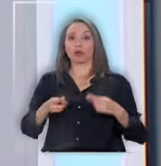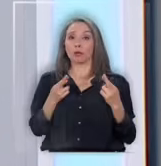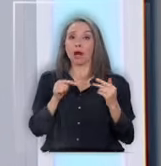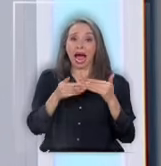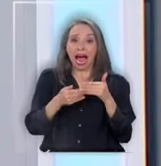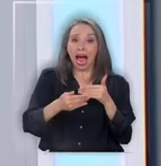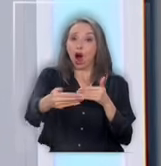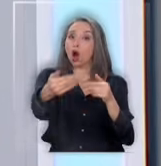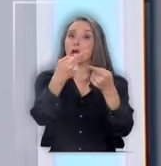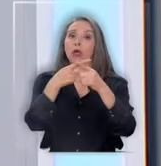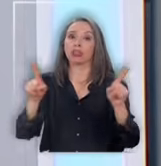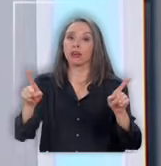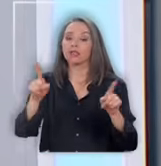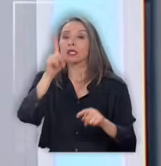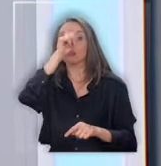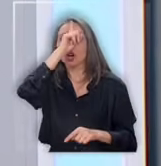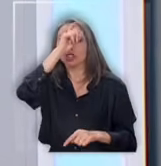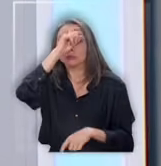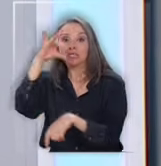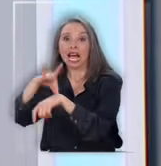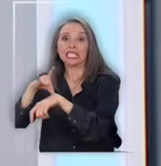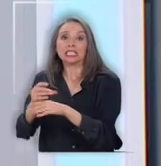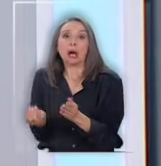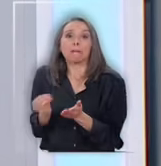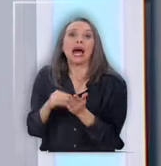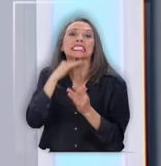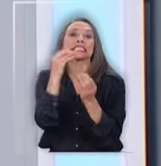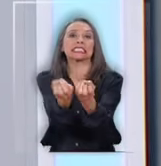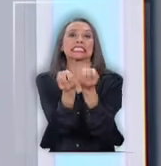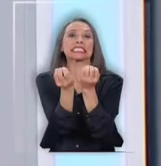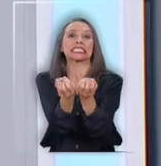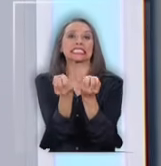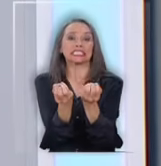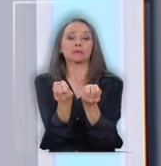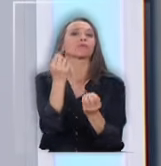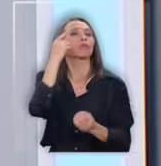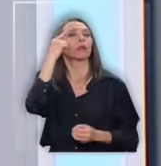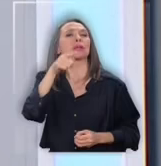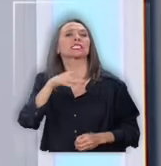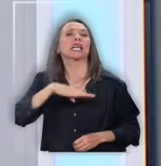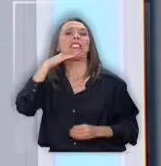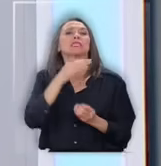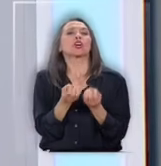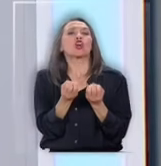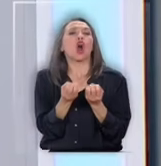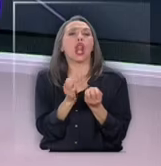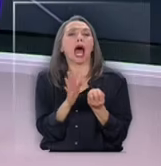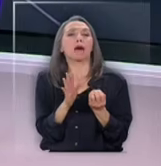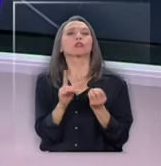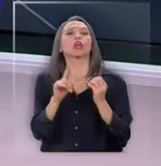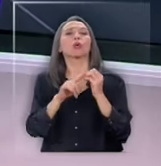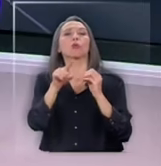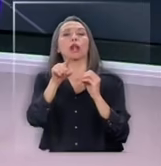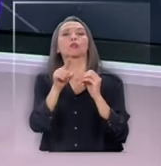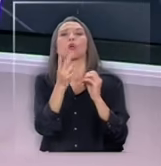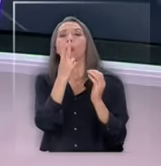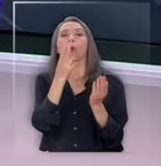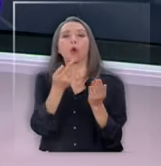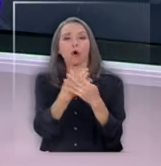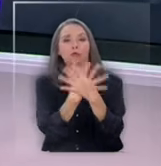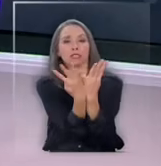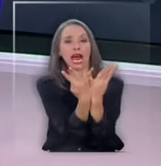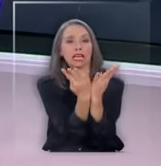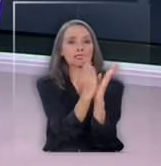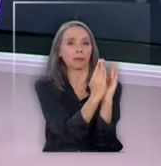ahora estamos hablando con un sistema que está más colapsado y recordemos que el colapso no es algo que sucede como se queda un castigo naipe que hay una carta que lo